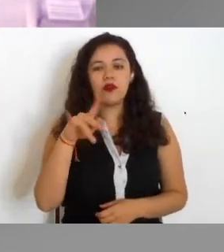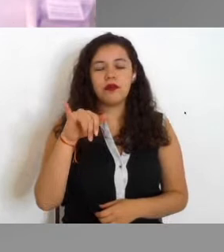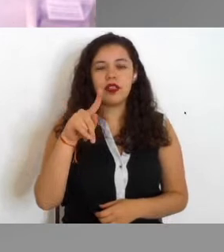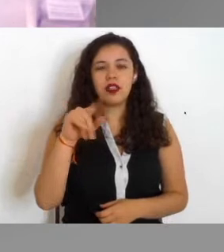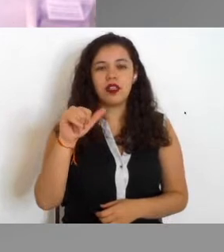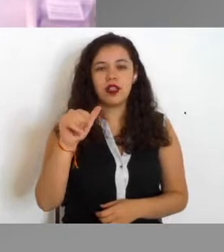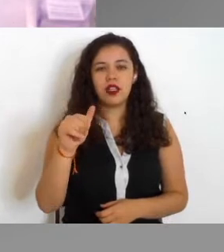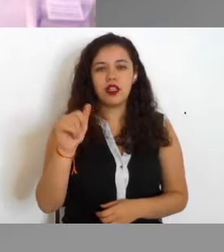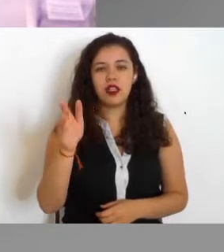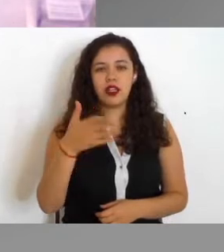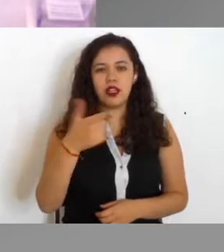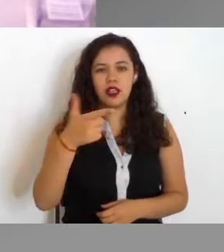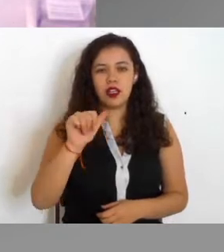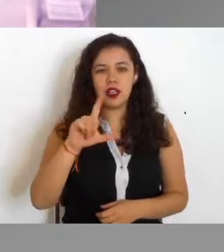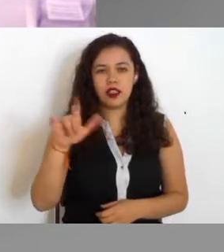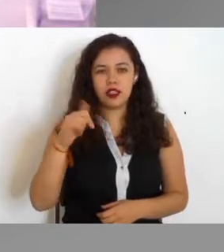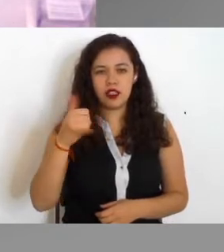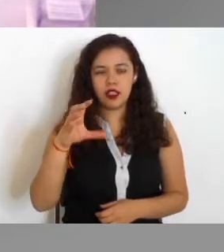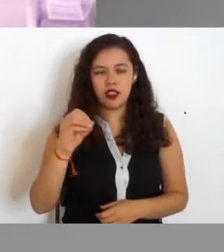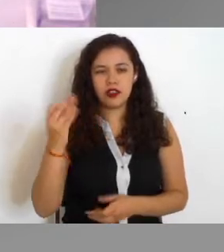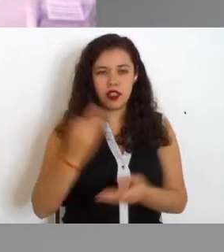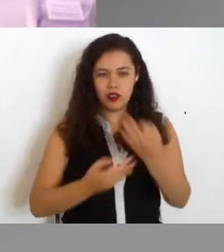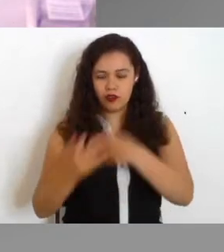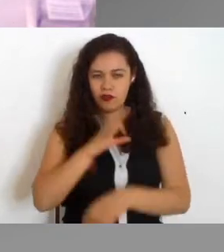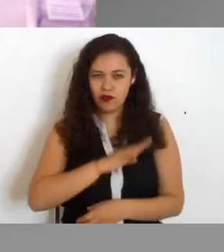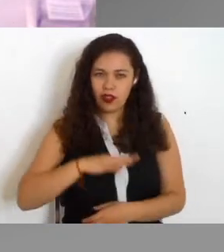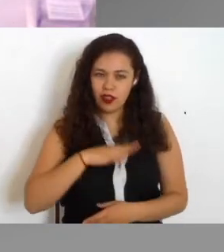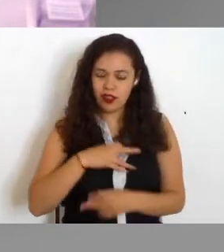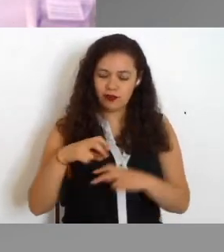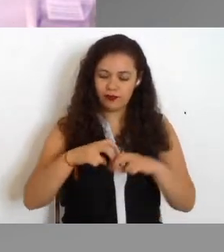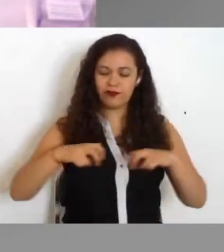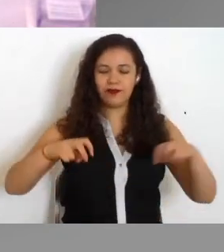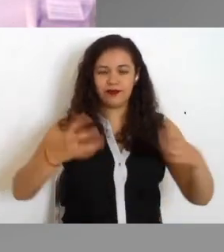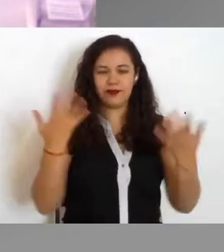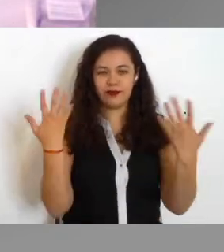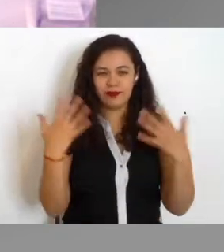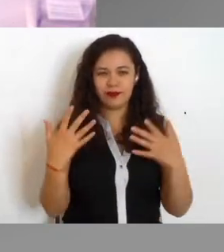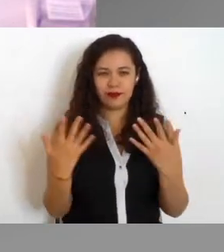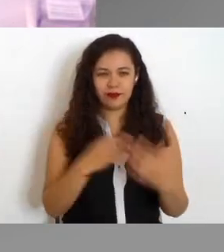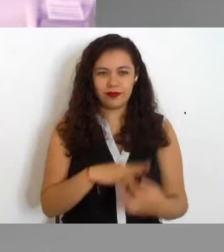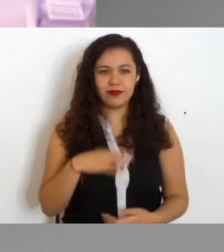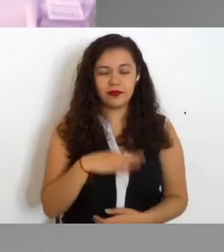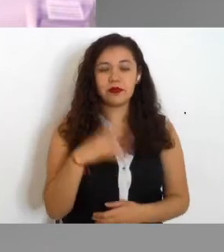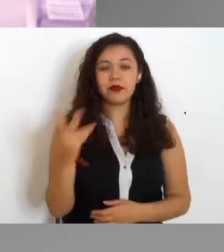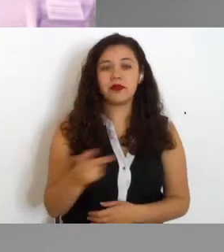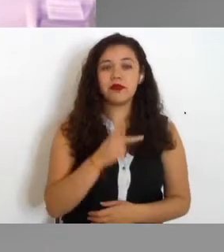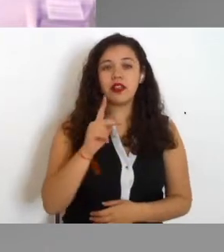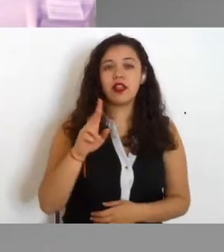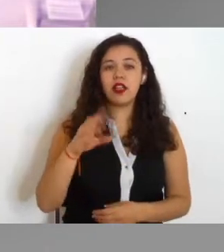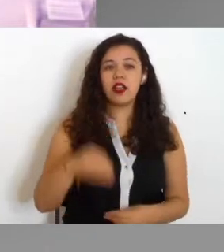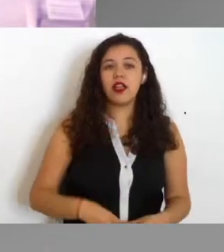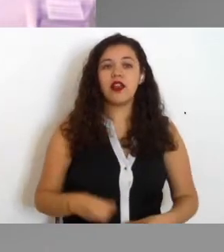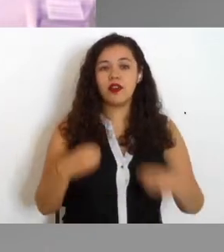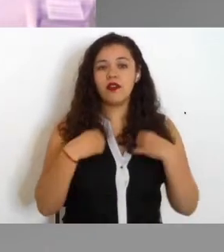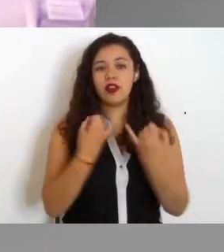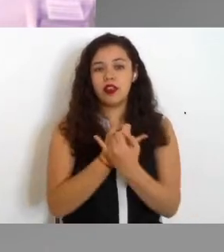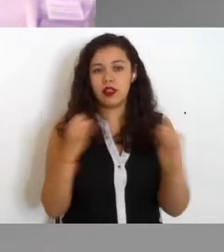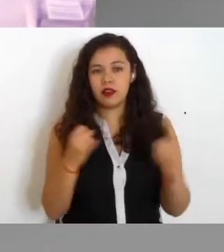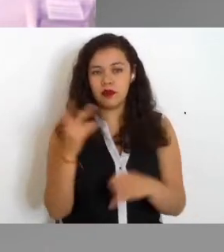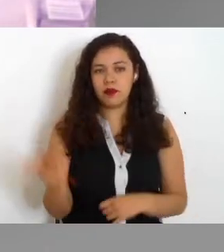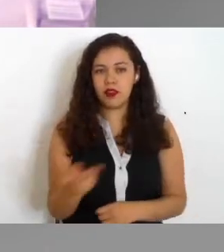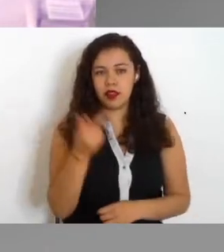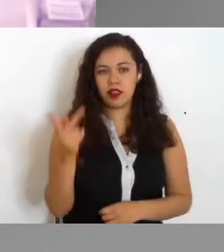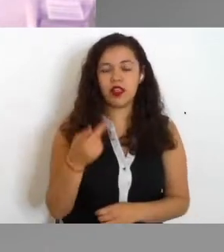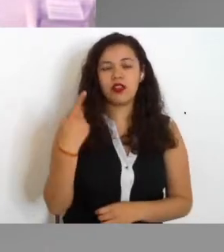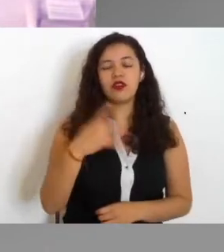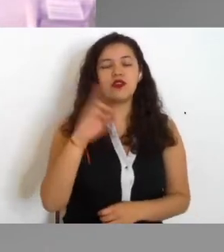bueno, felicita a todos en la mesa, y pregunta a Vida Independiente, ¿cuáles son las